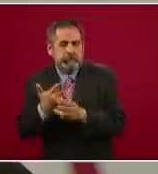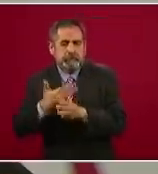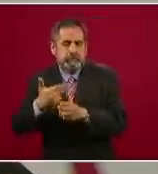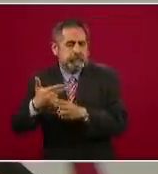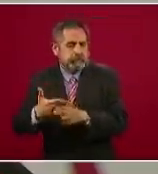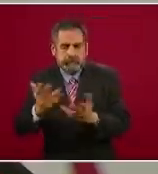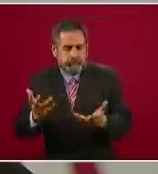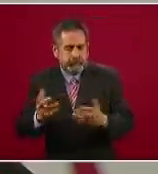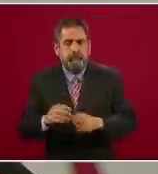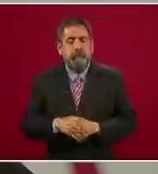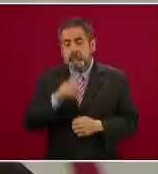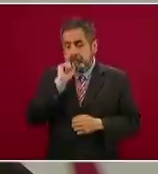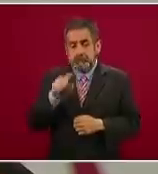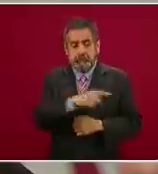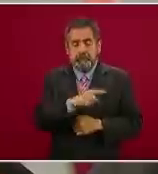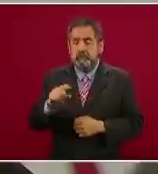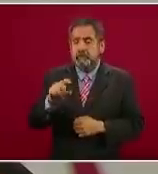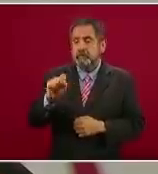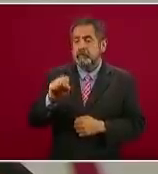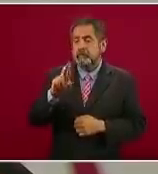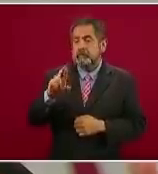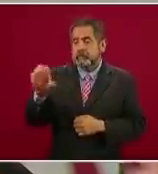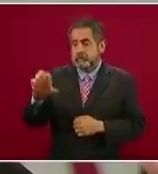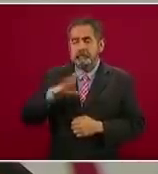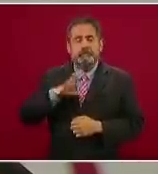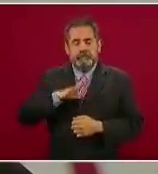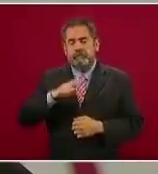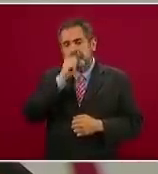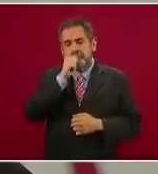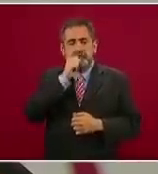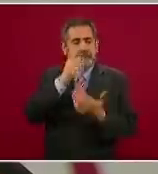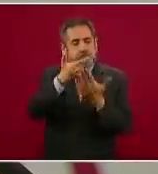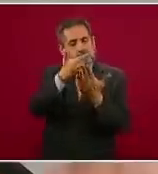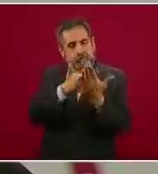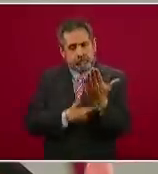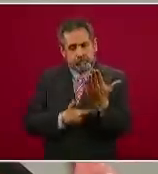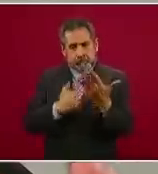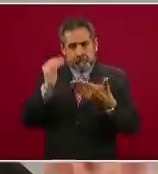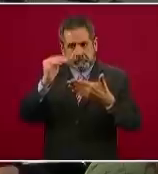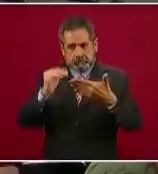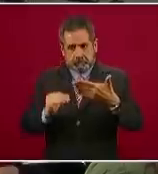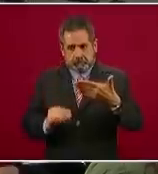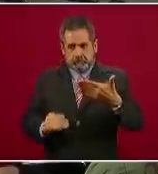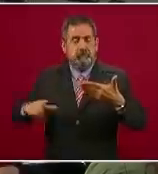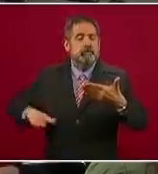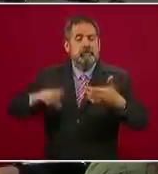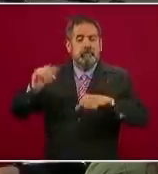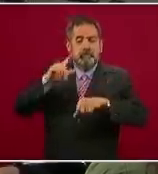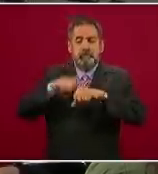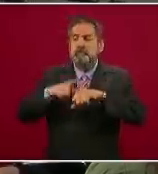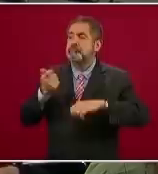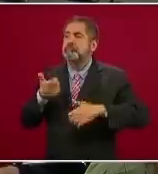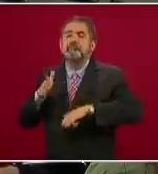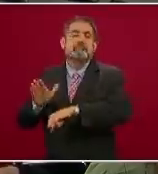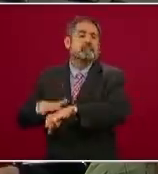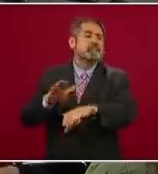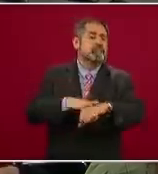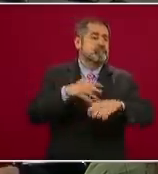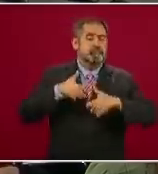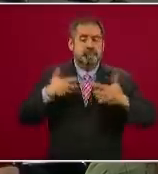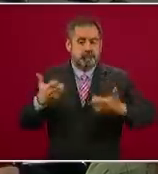de la Secretaría de Relaciones Exteriores, tenemos una lista de eventos donde el gobierno federal es el convocante o el